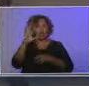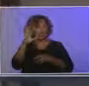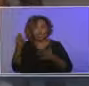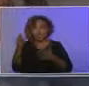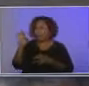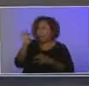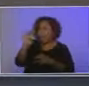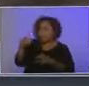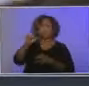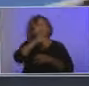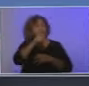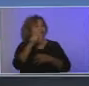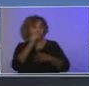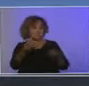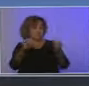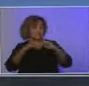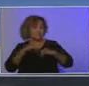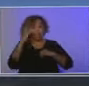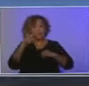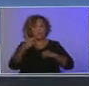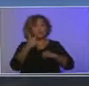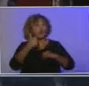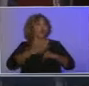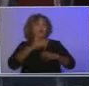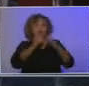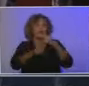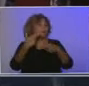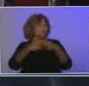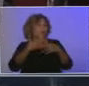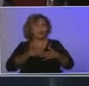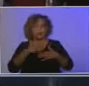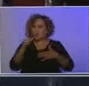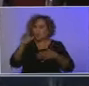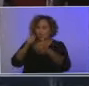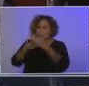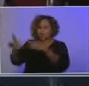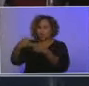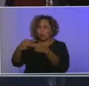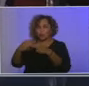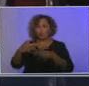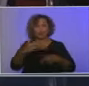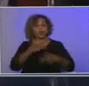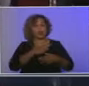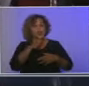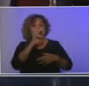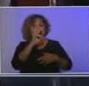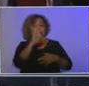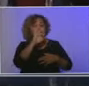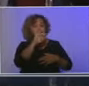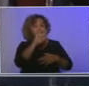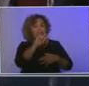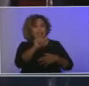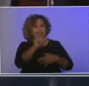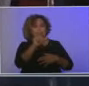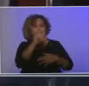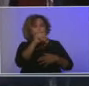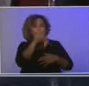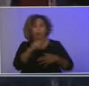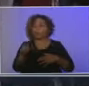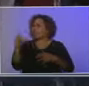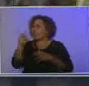no dieron nada. Porque como eso no estaba a nombre mío. ¿A nombre de quién estaba? A nombre de Felicita López. ¿Quién es Felicita